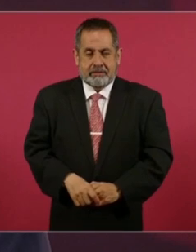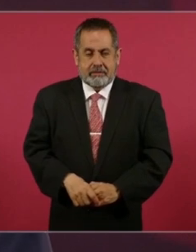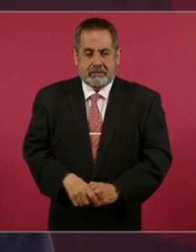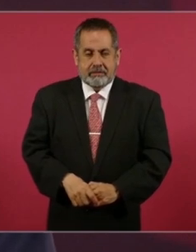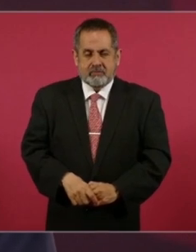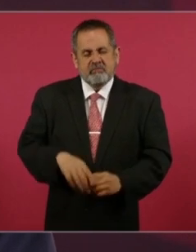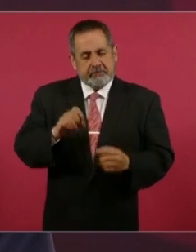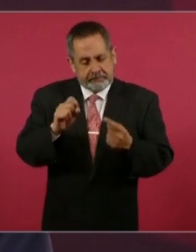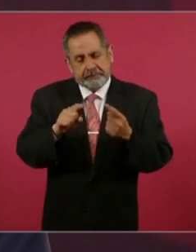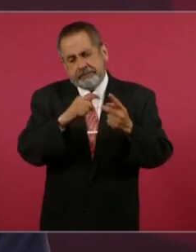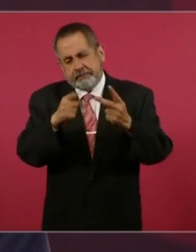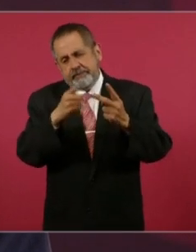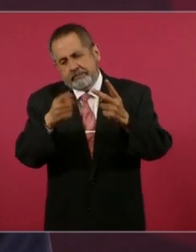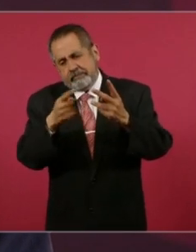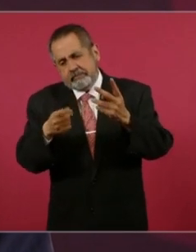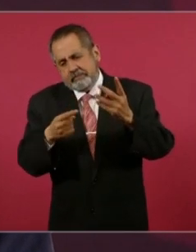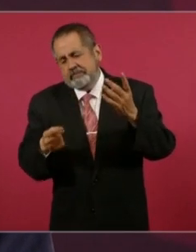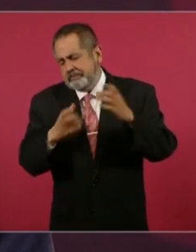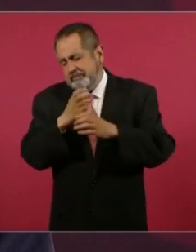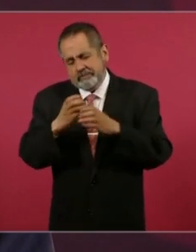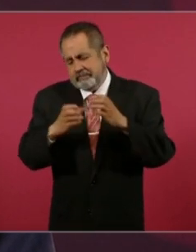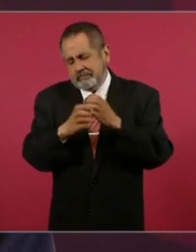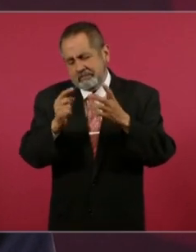Y así otras cosas.